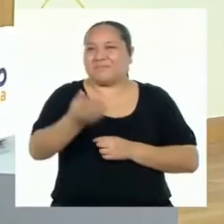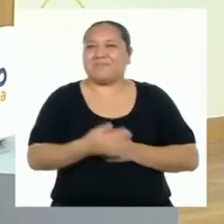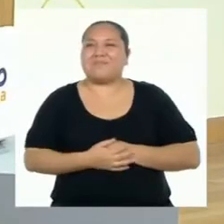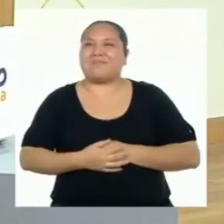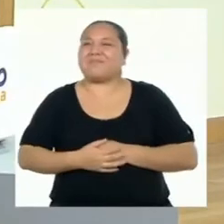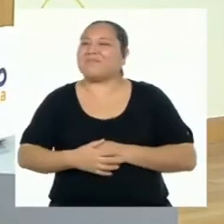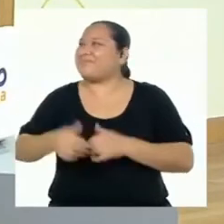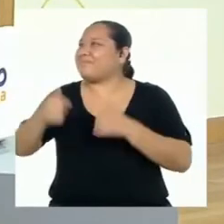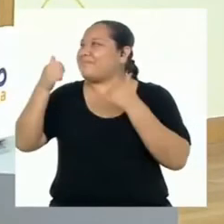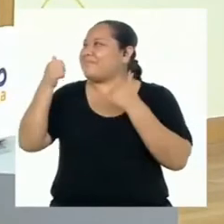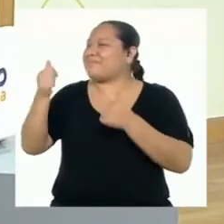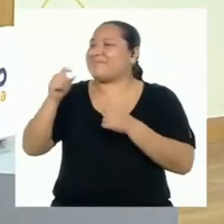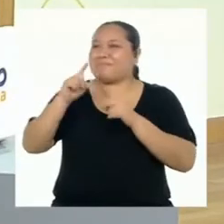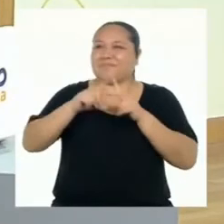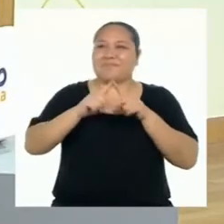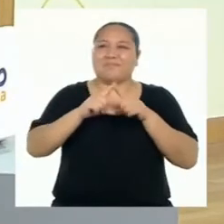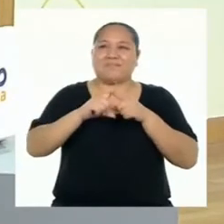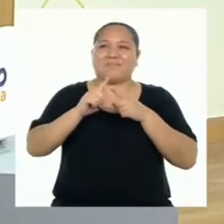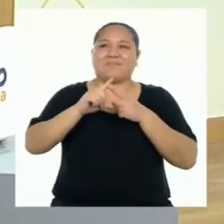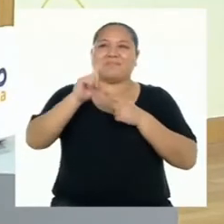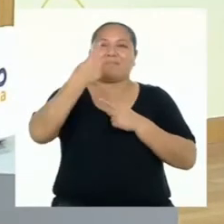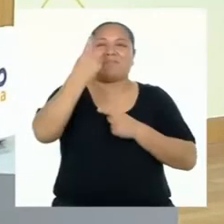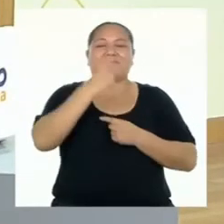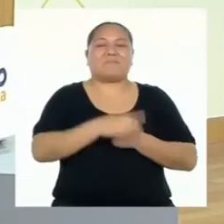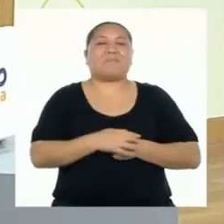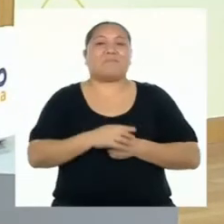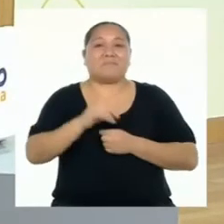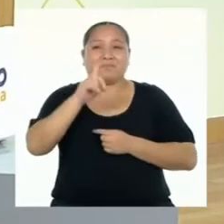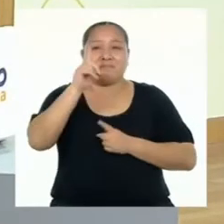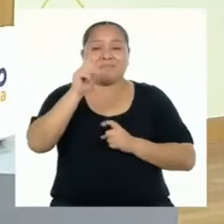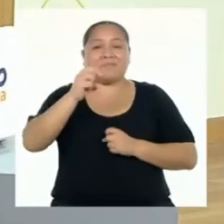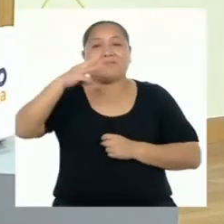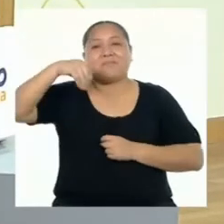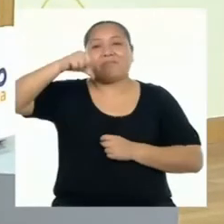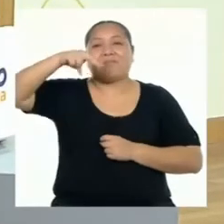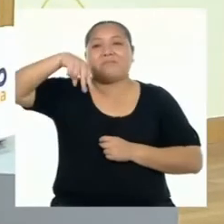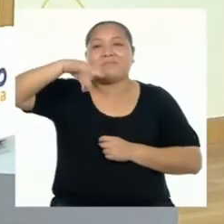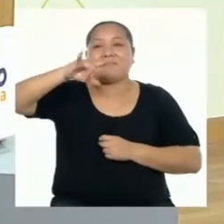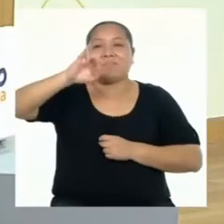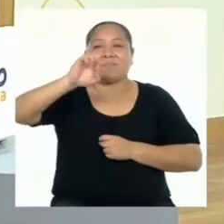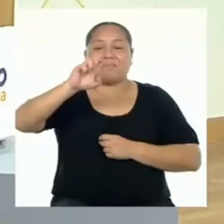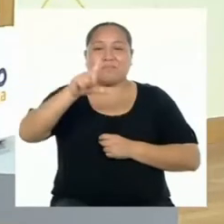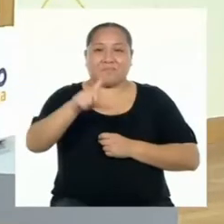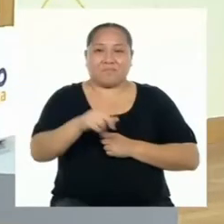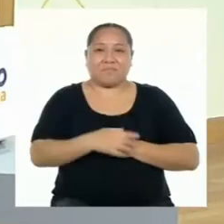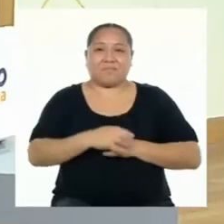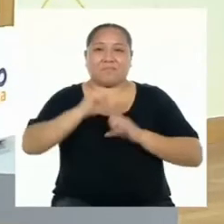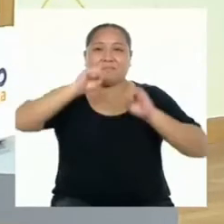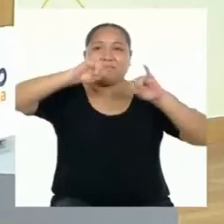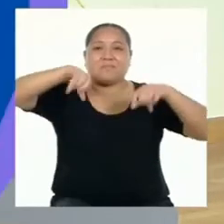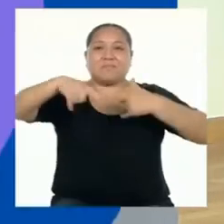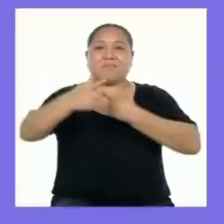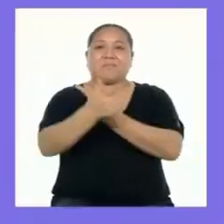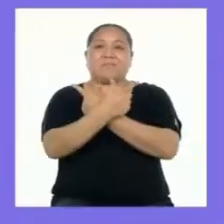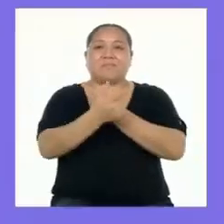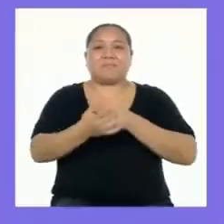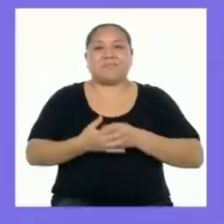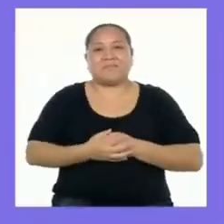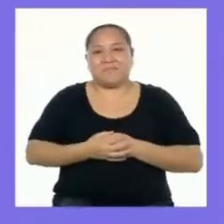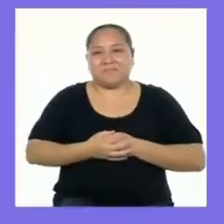chicos. Genial. La primera pregunta es de Manuel, desde San Juan del Lurigancho.